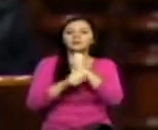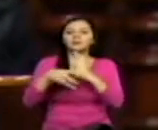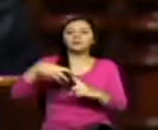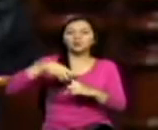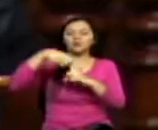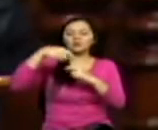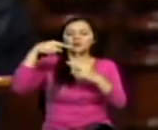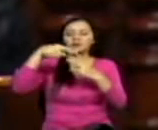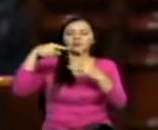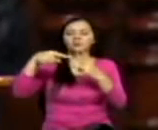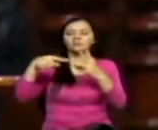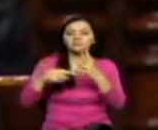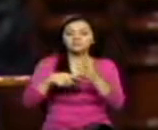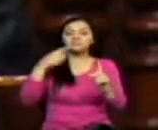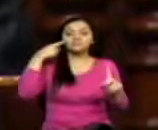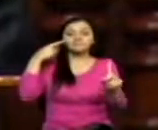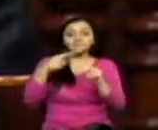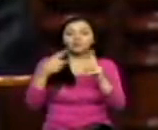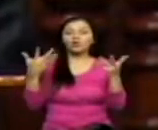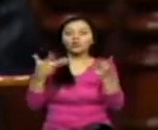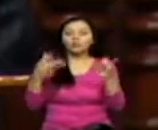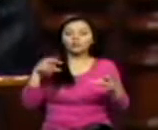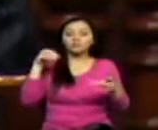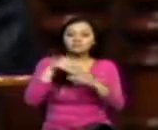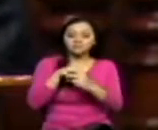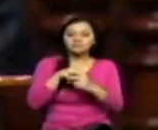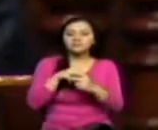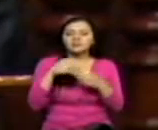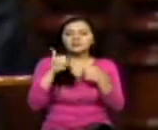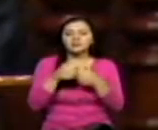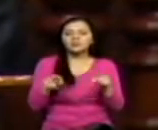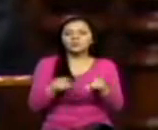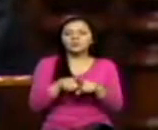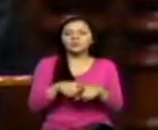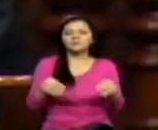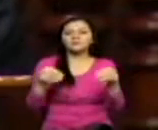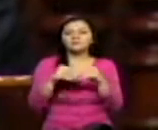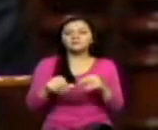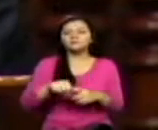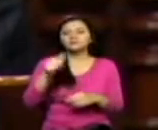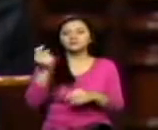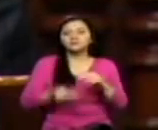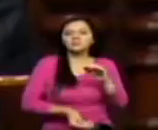prioridades fundada en el interés común y no el de la coima.